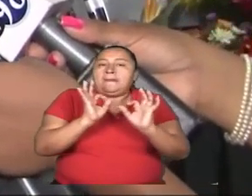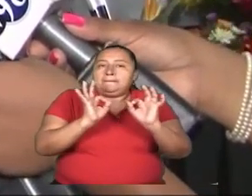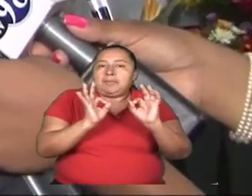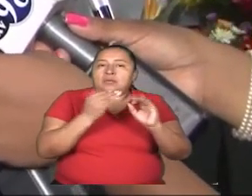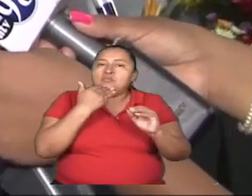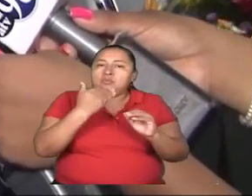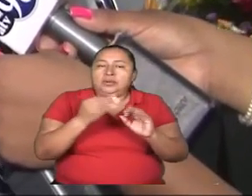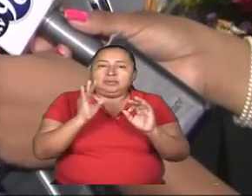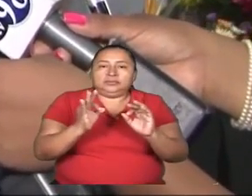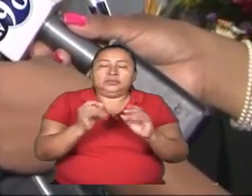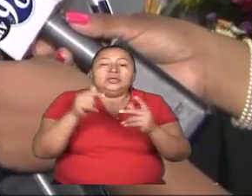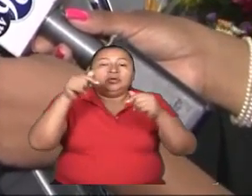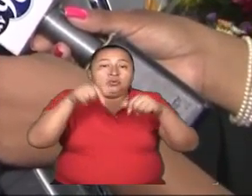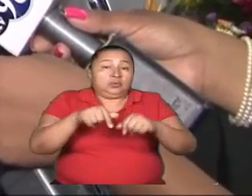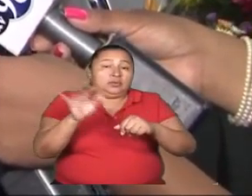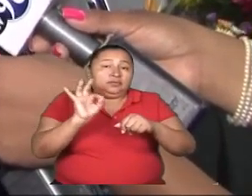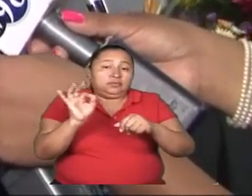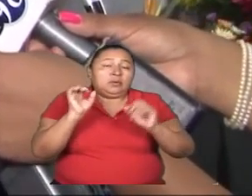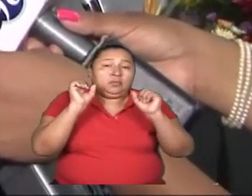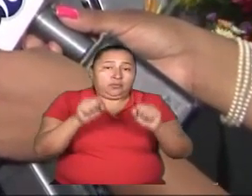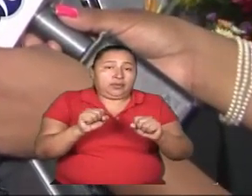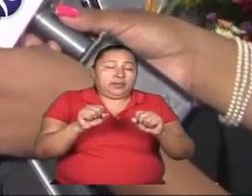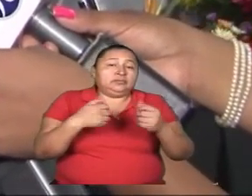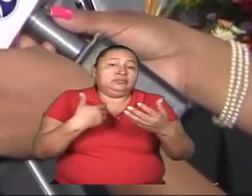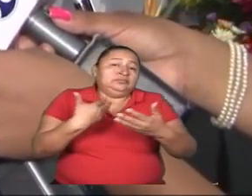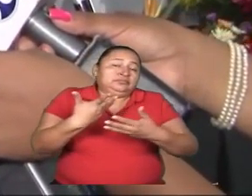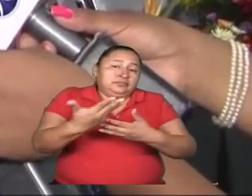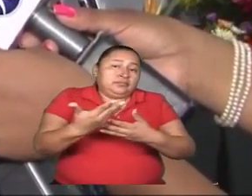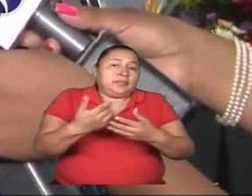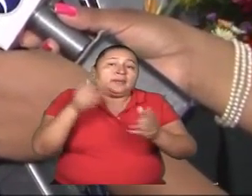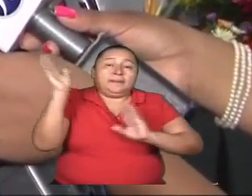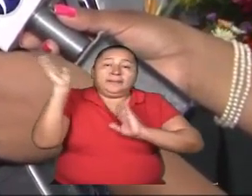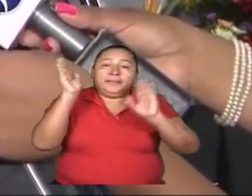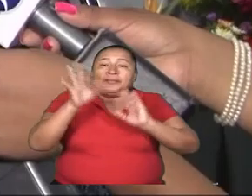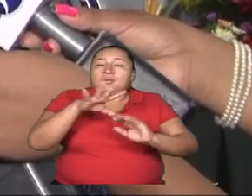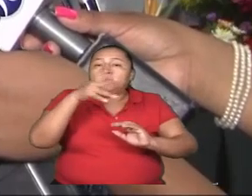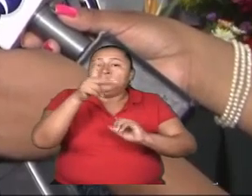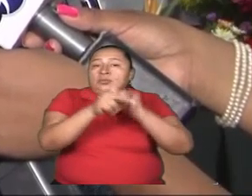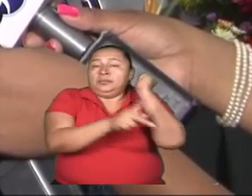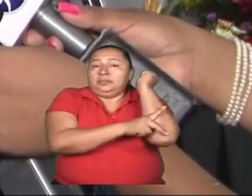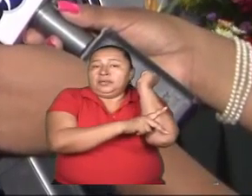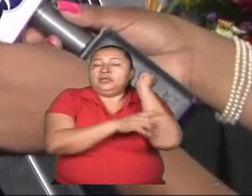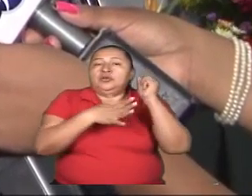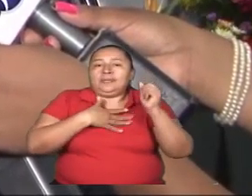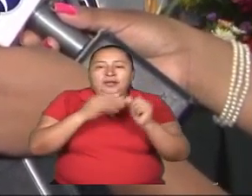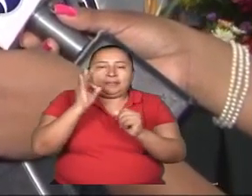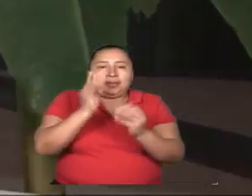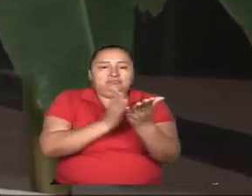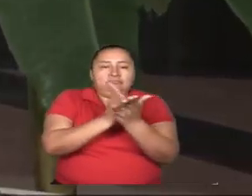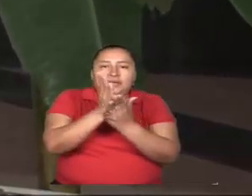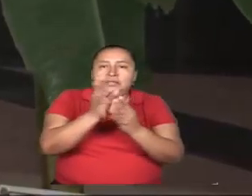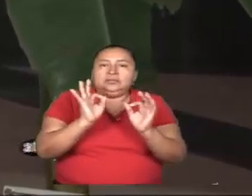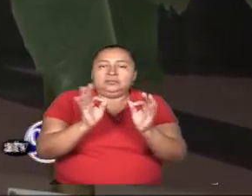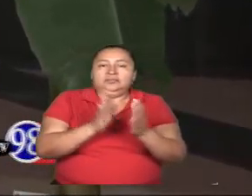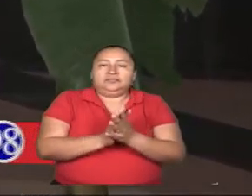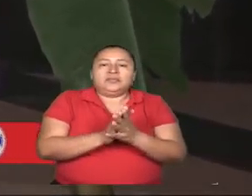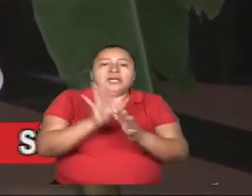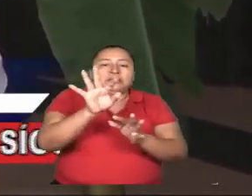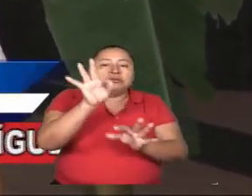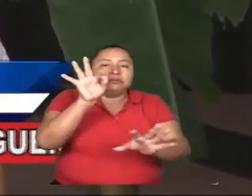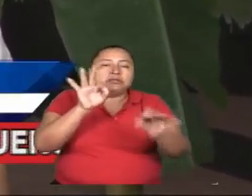y con esto optar por el mercado internacional con una mejor calidad de la producción.